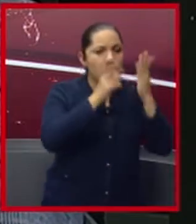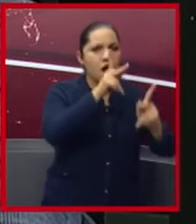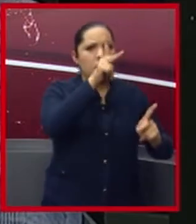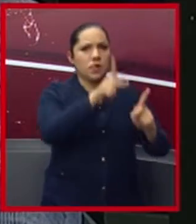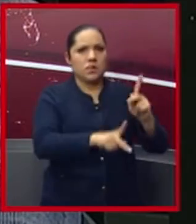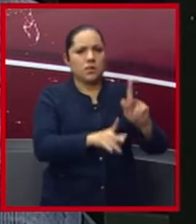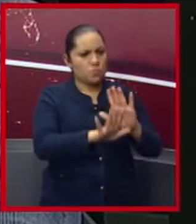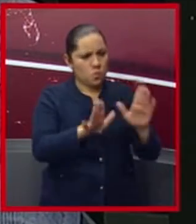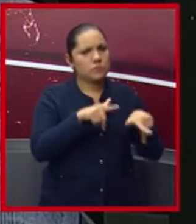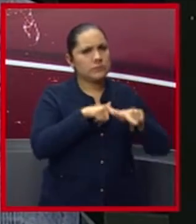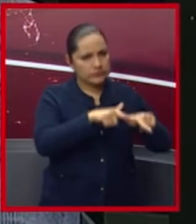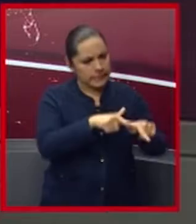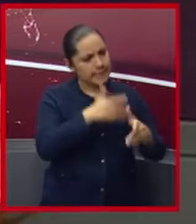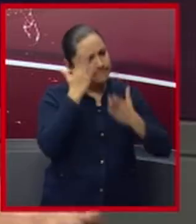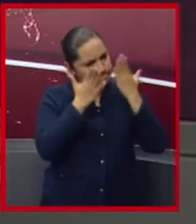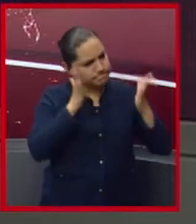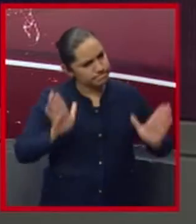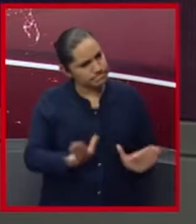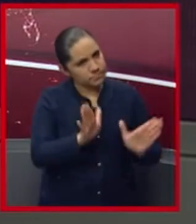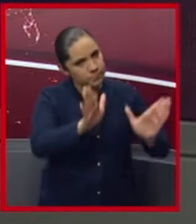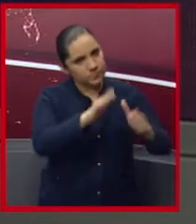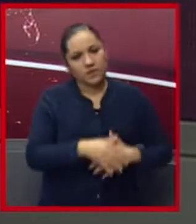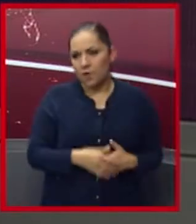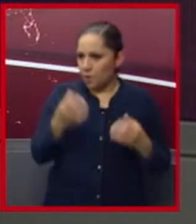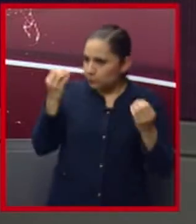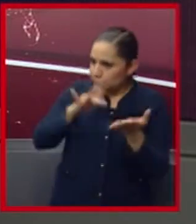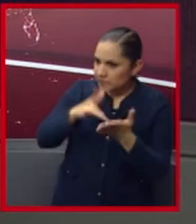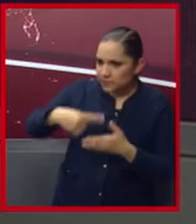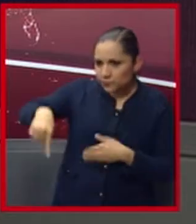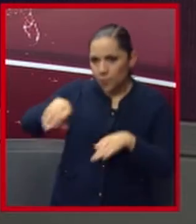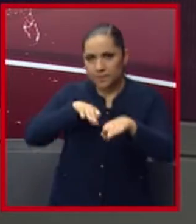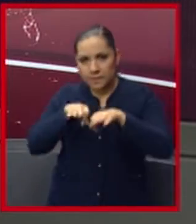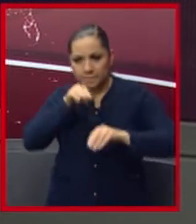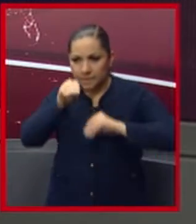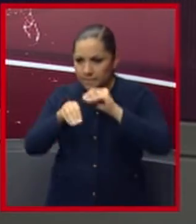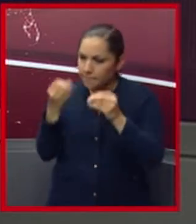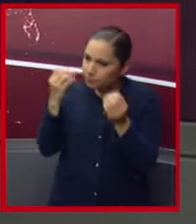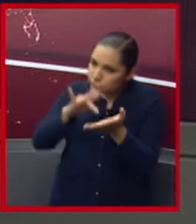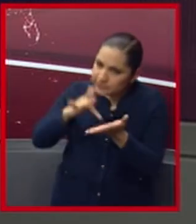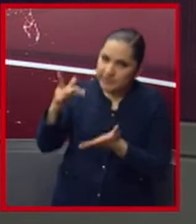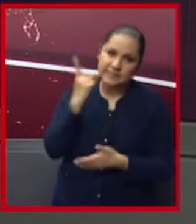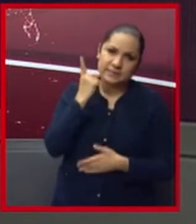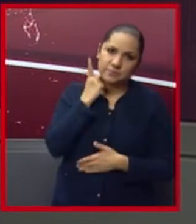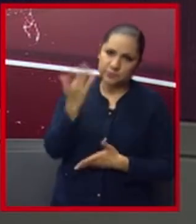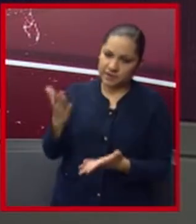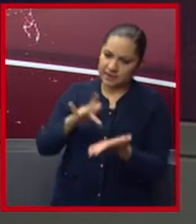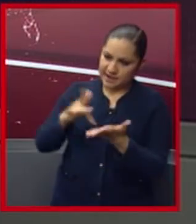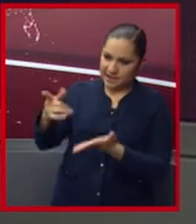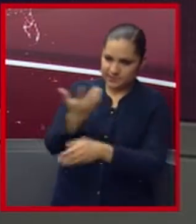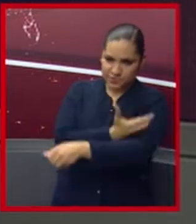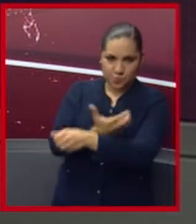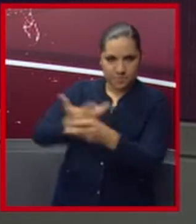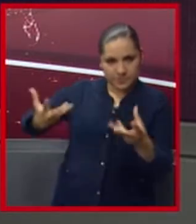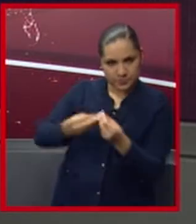y sobre todo su futuro. El trabajo de ustedes, nuestros representantes. Muchas gracias, diputado, por darnos estos minutos. Gracias. Muchas gracias. Y